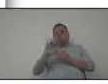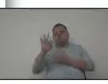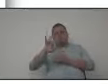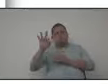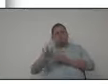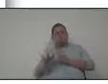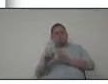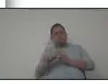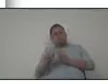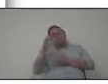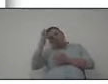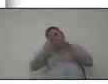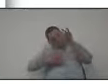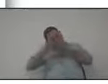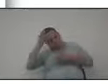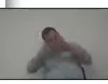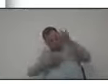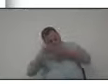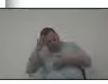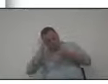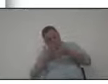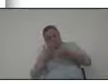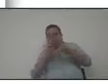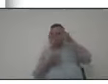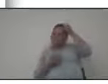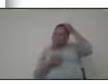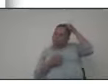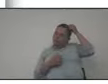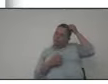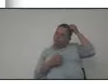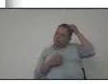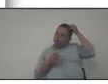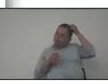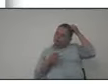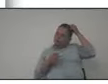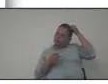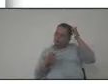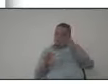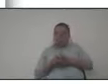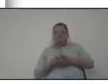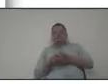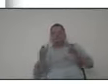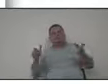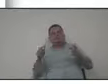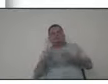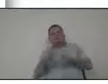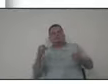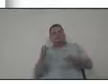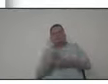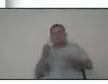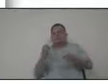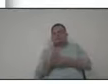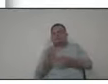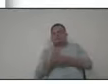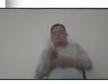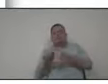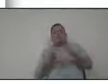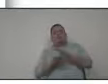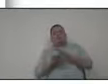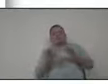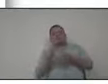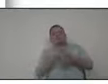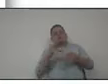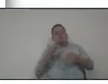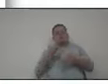donde evaluamos la mayor población de trabajar riesgo en salud, lo